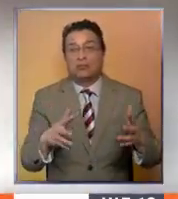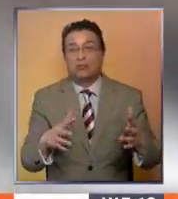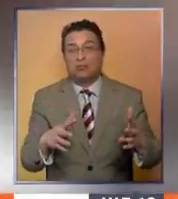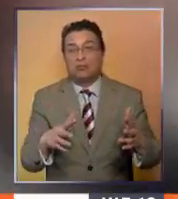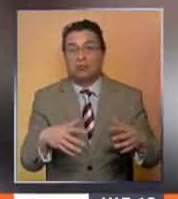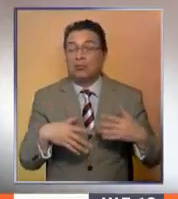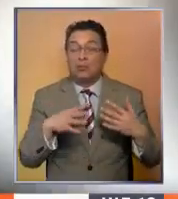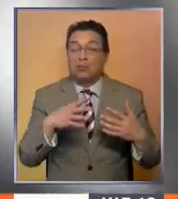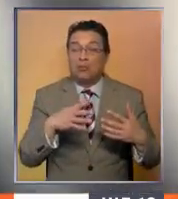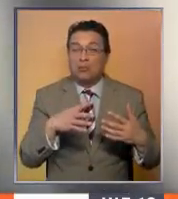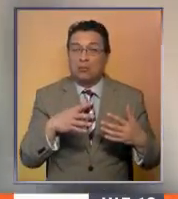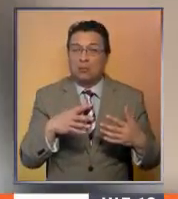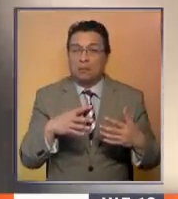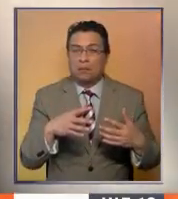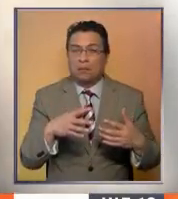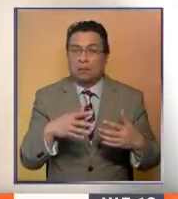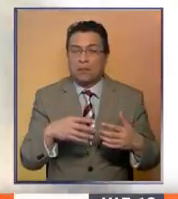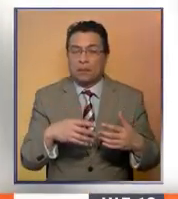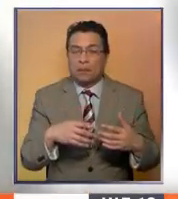pero